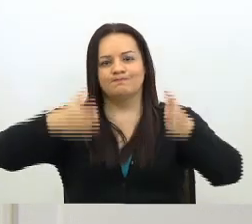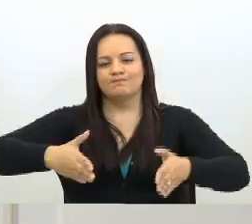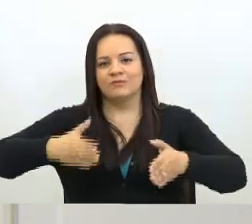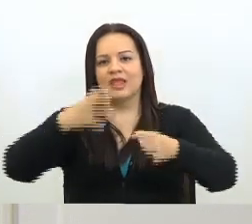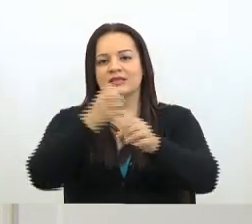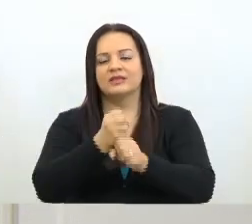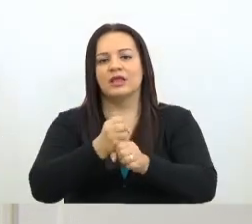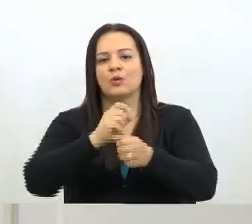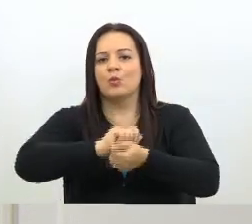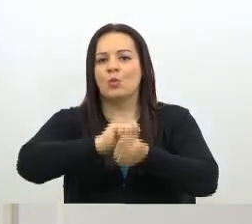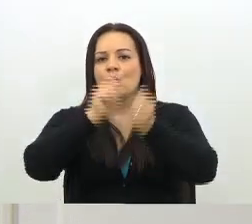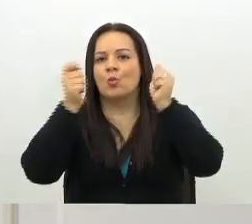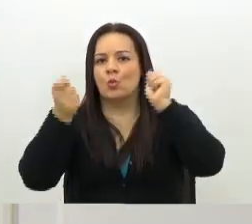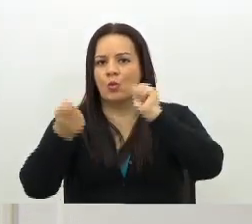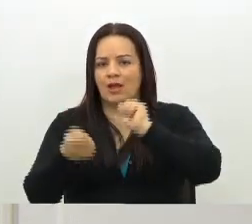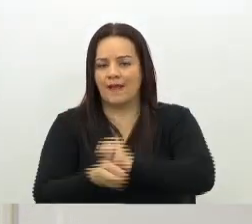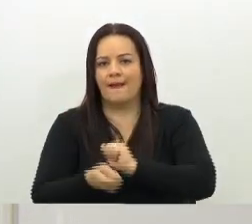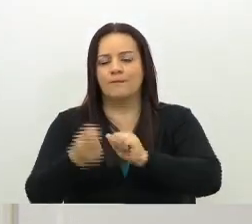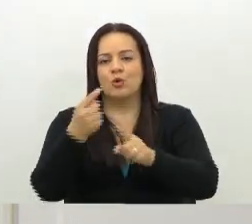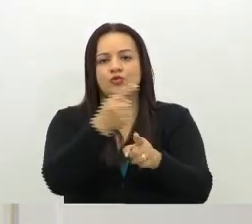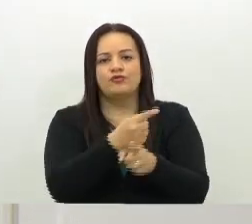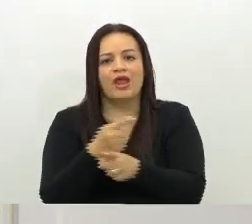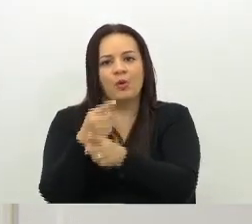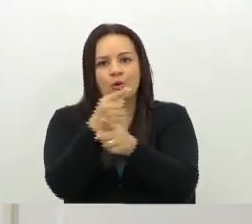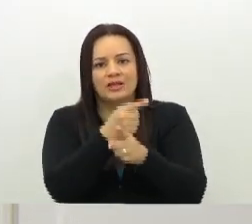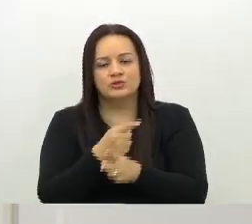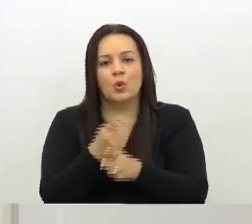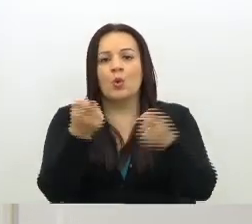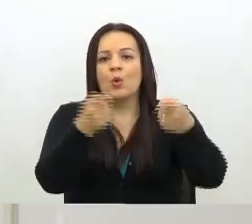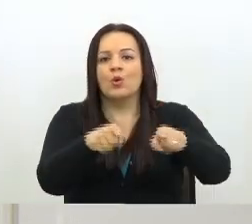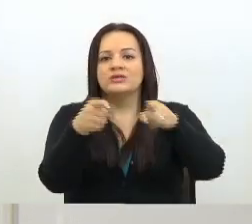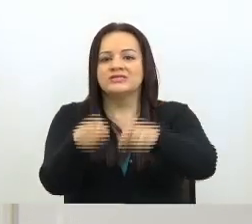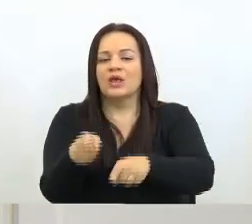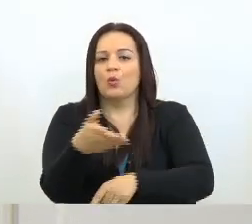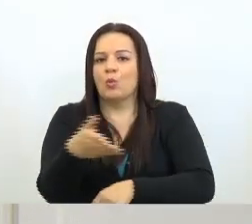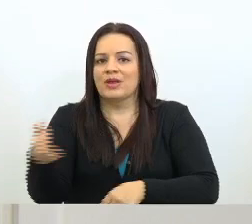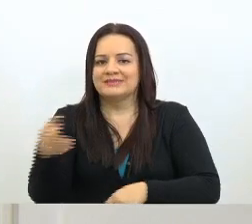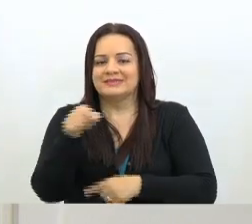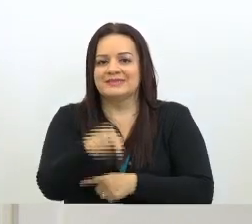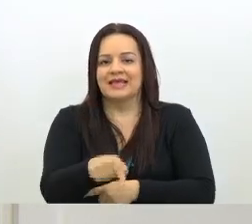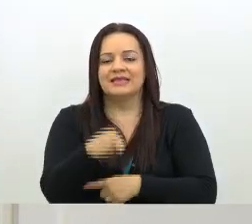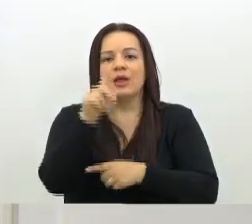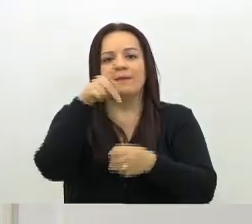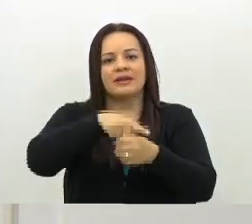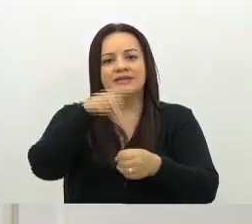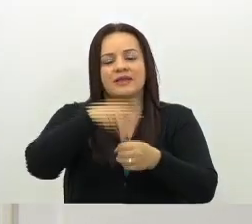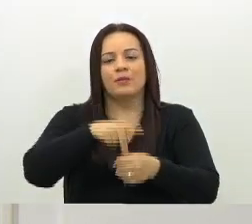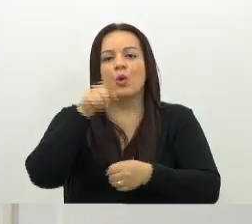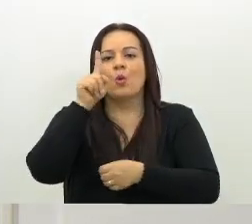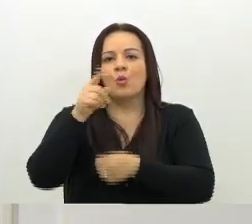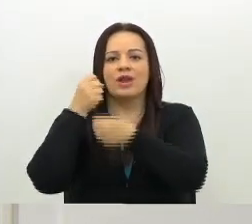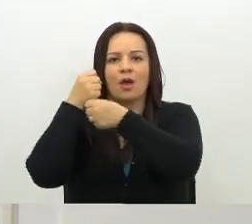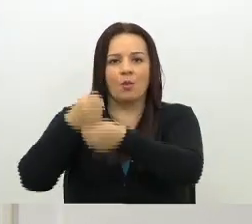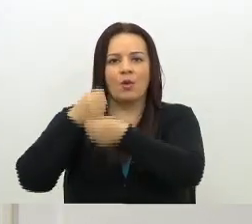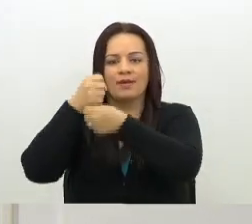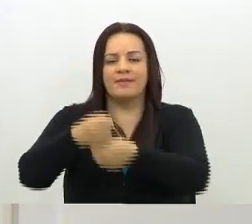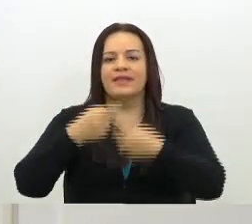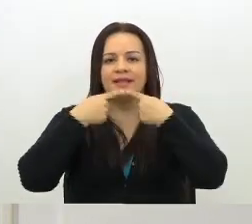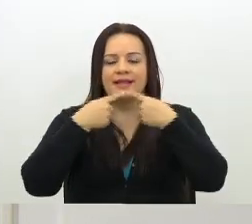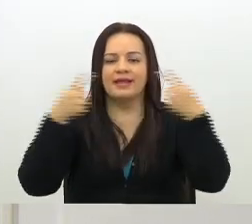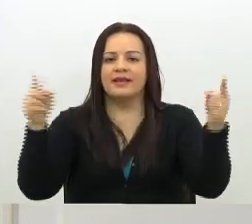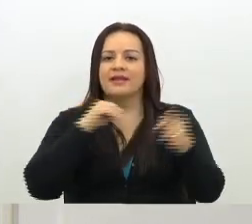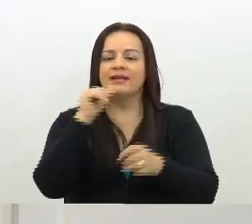un ajuste a la regulación sobre las consecuencias por la participación de una huelga declarada ilegal. Esta intención